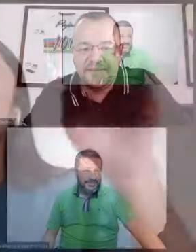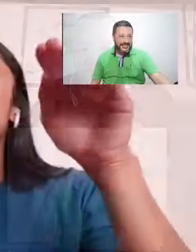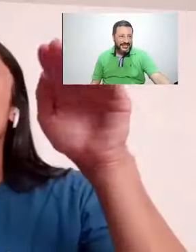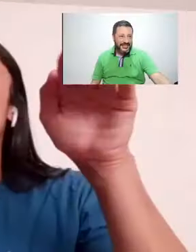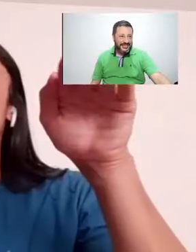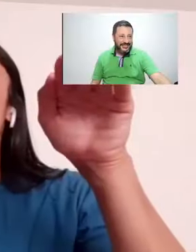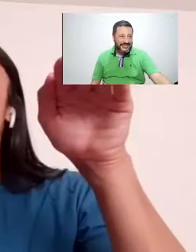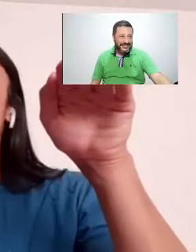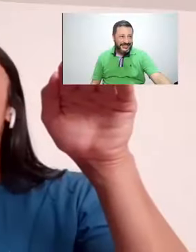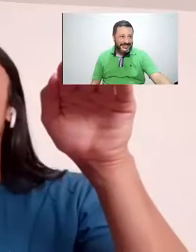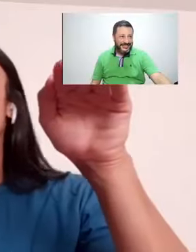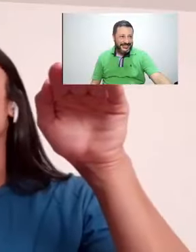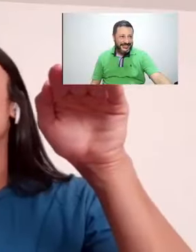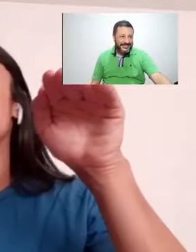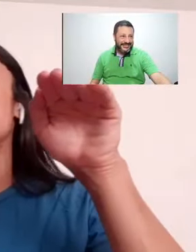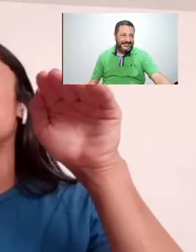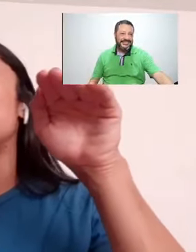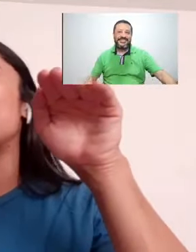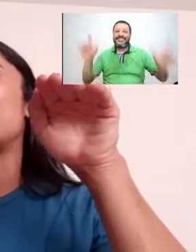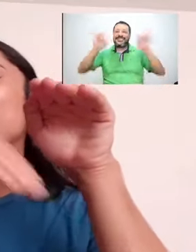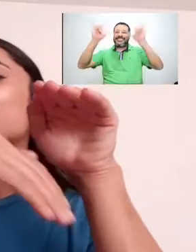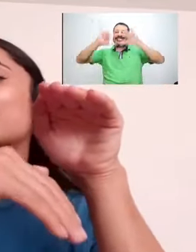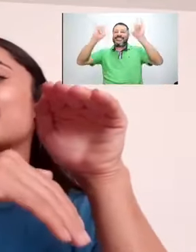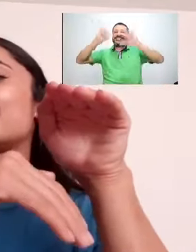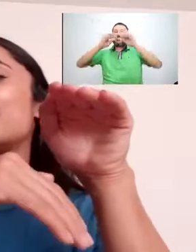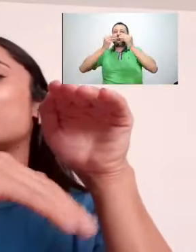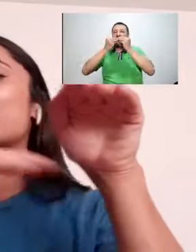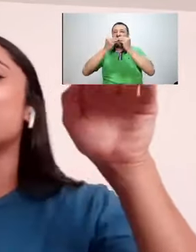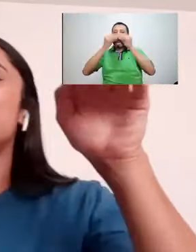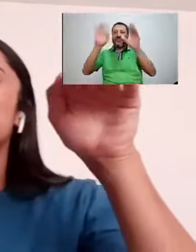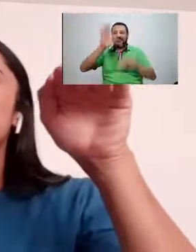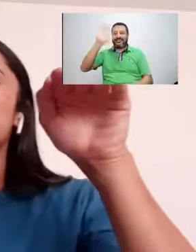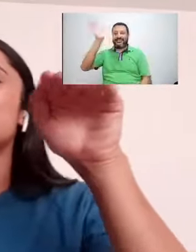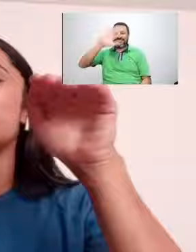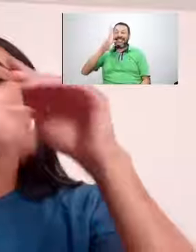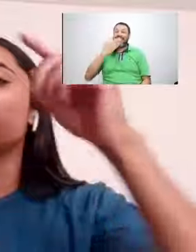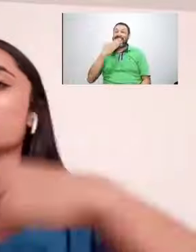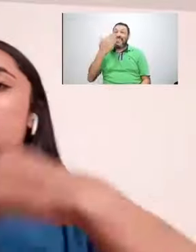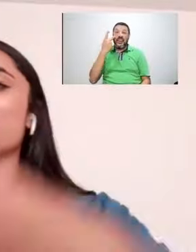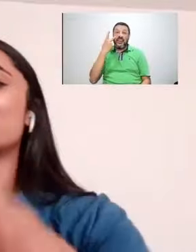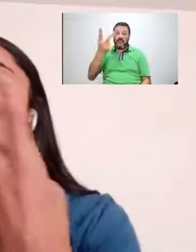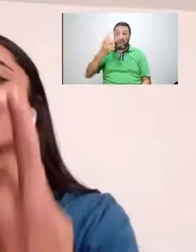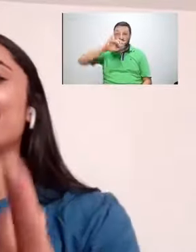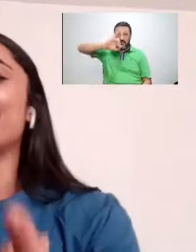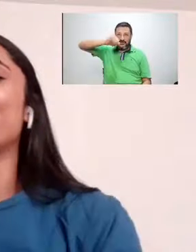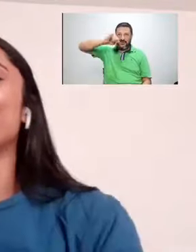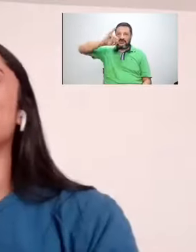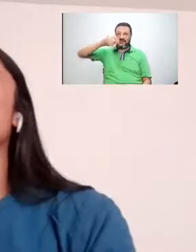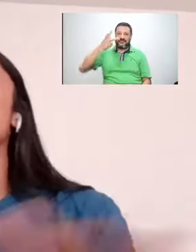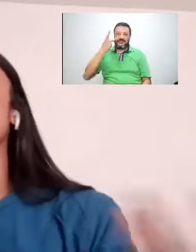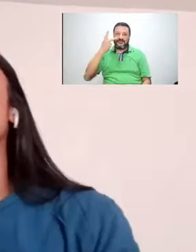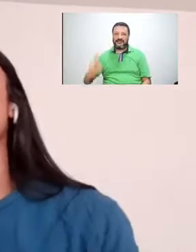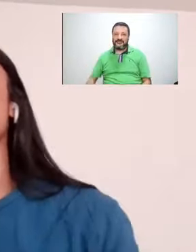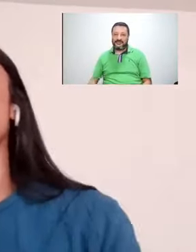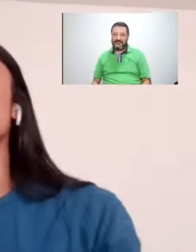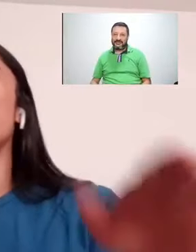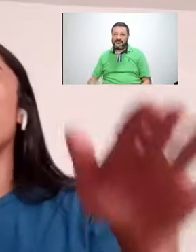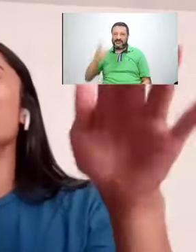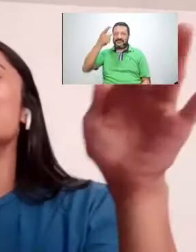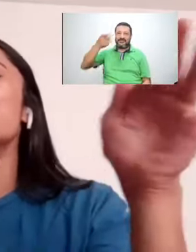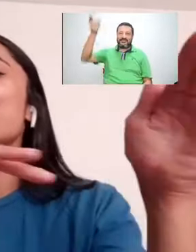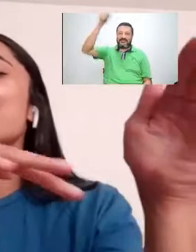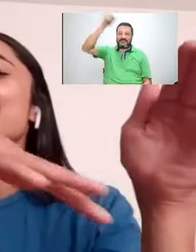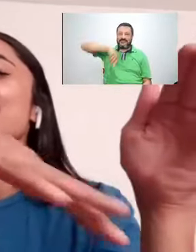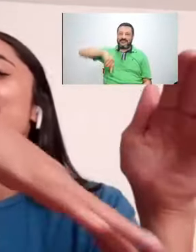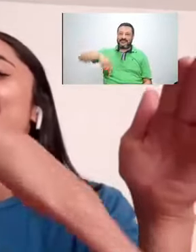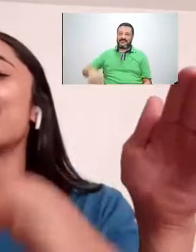pasaba así como de la cama a la otra que hay debajo del camarote, así como en una vuelta canela. Imagínense, me volaba